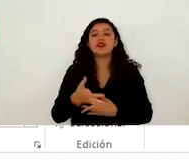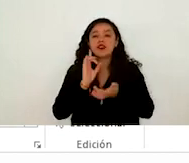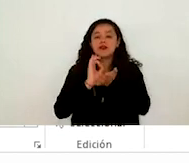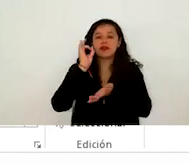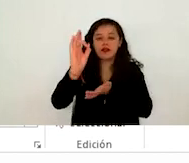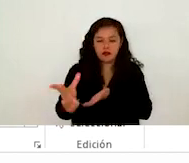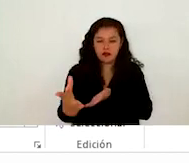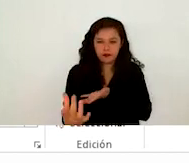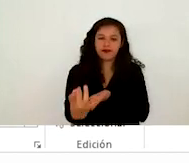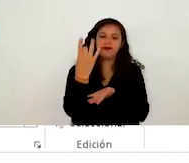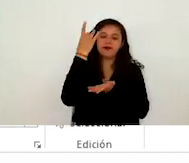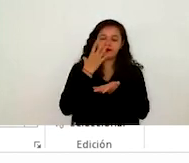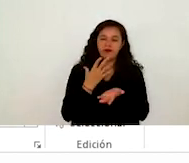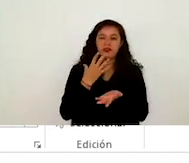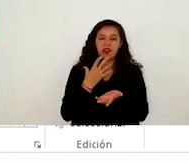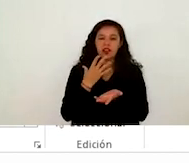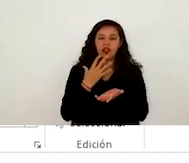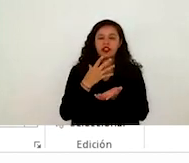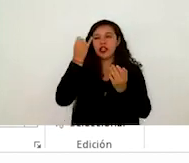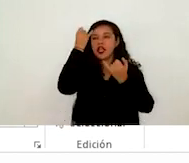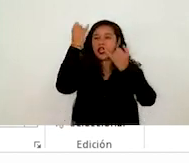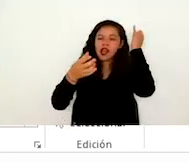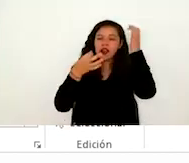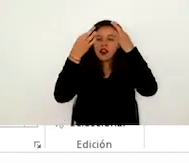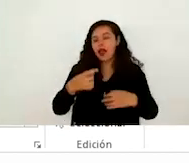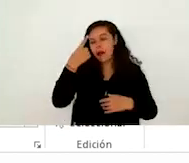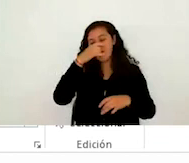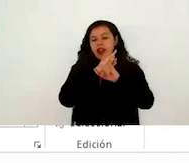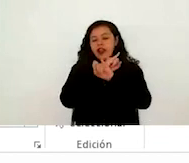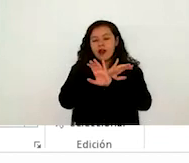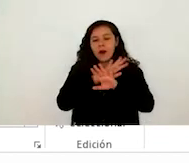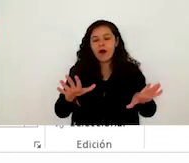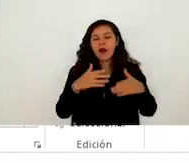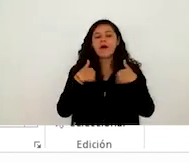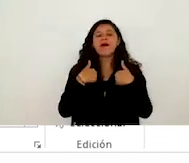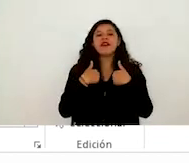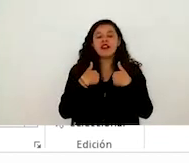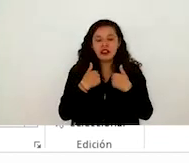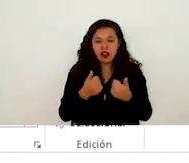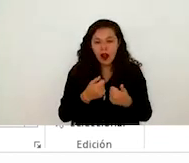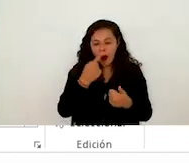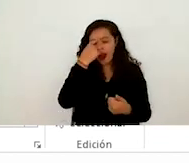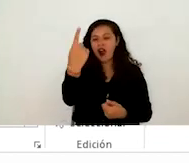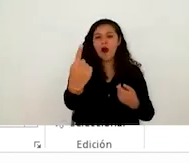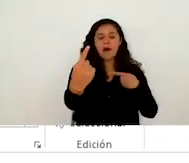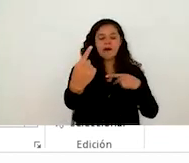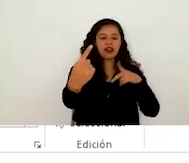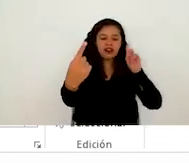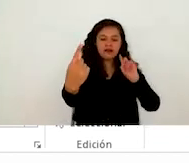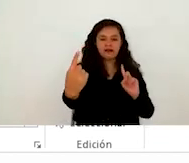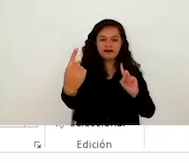ideas y hechos para procurar información y entendimiento entre una persona y otra